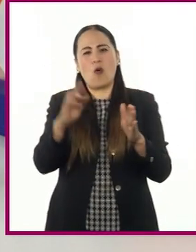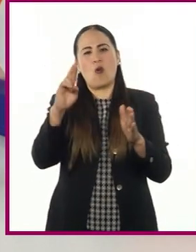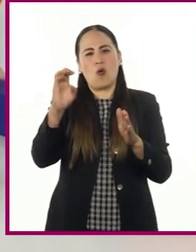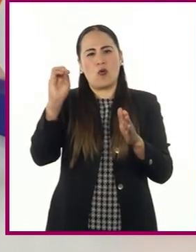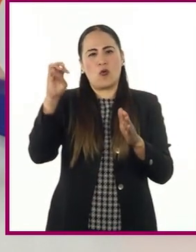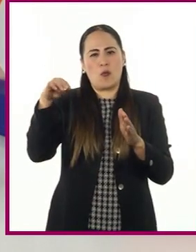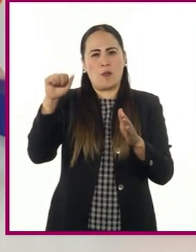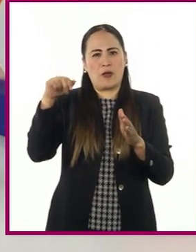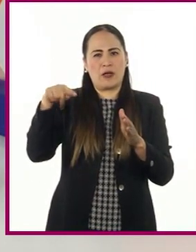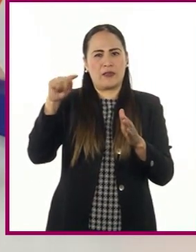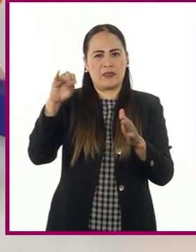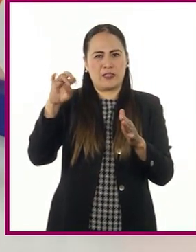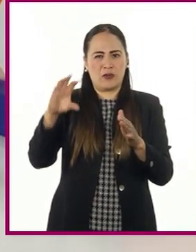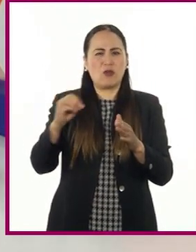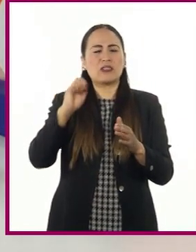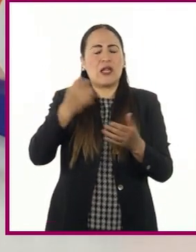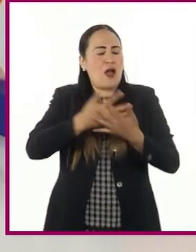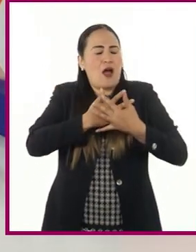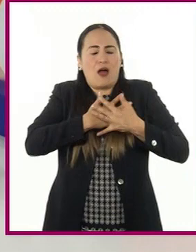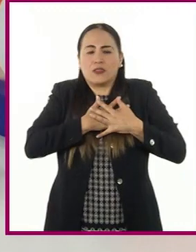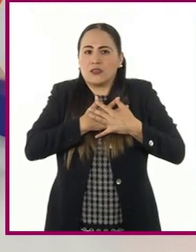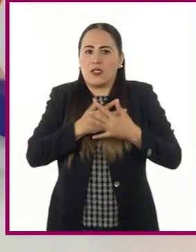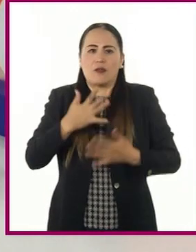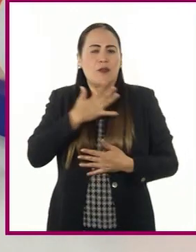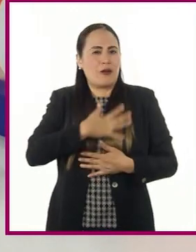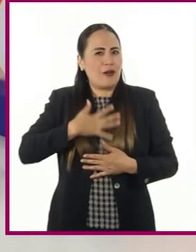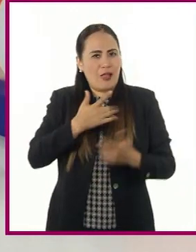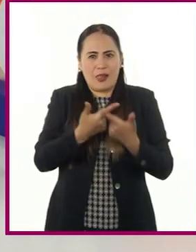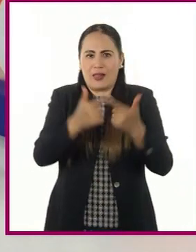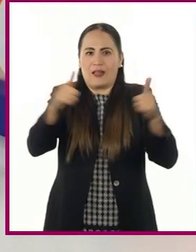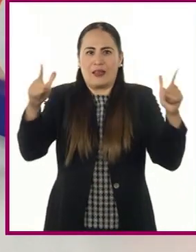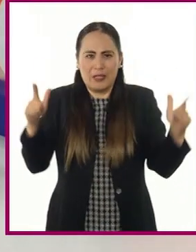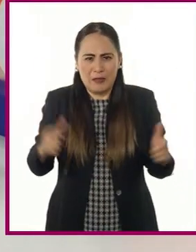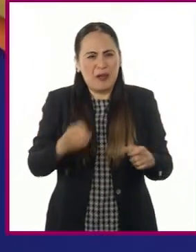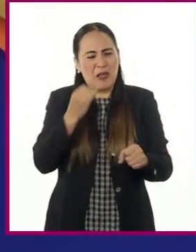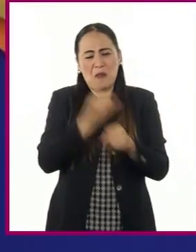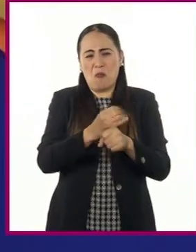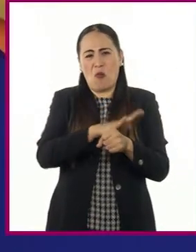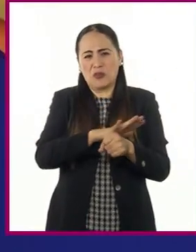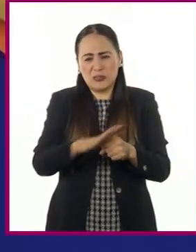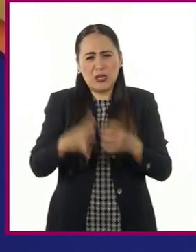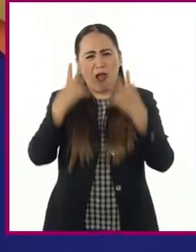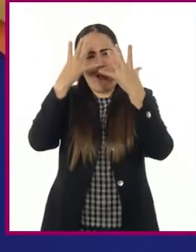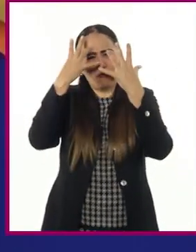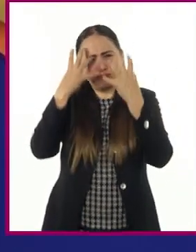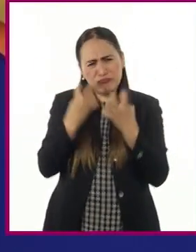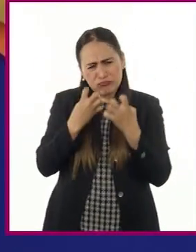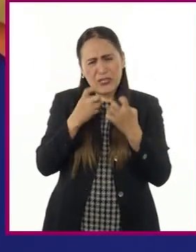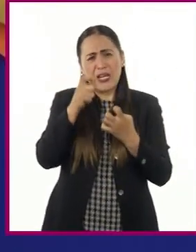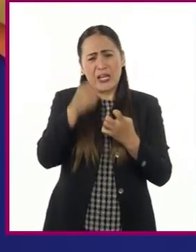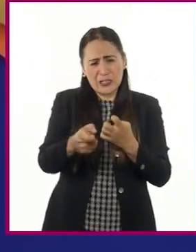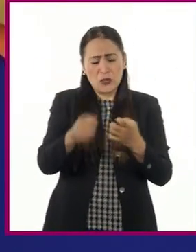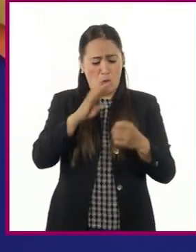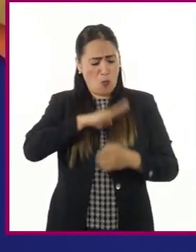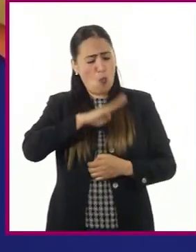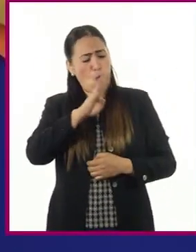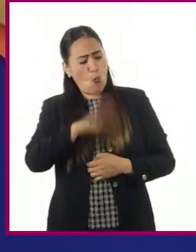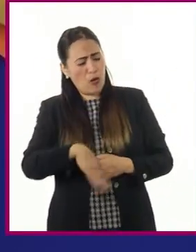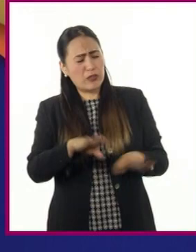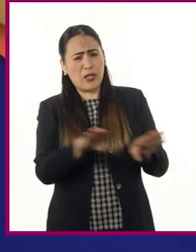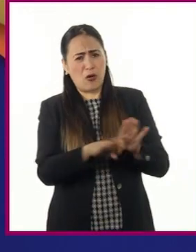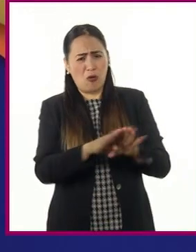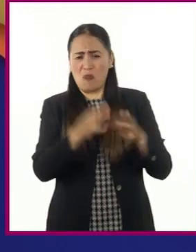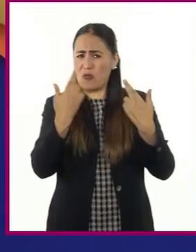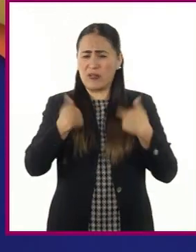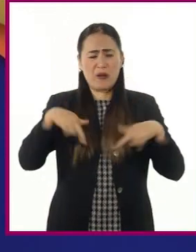son el amor apasionado, el imposible, la tragedia. Representa la muerte como única